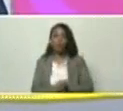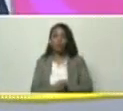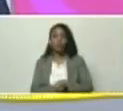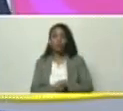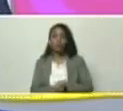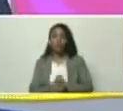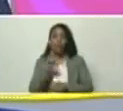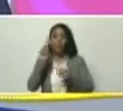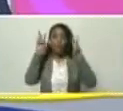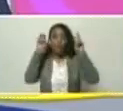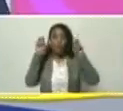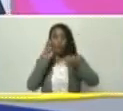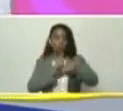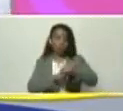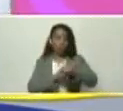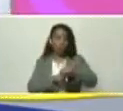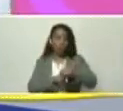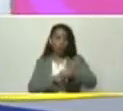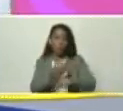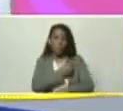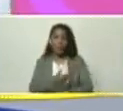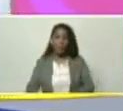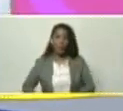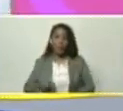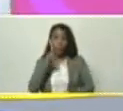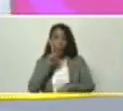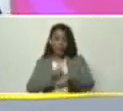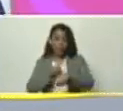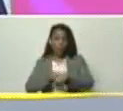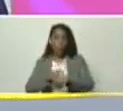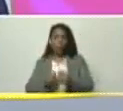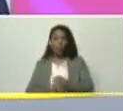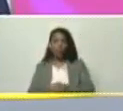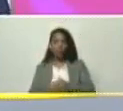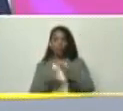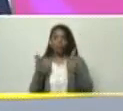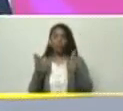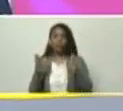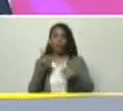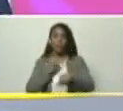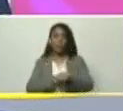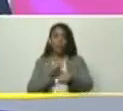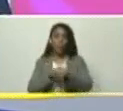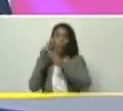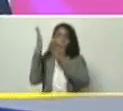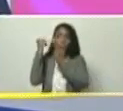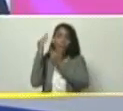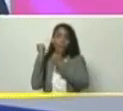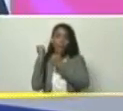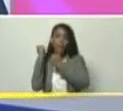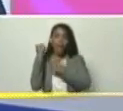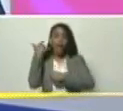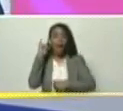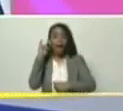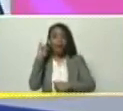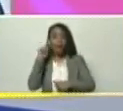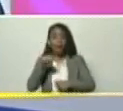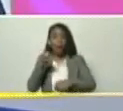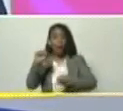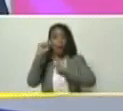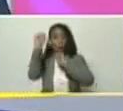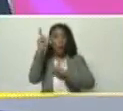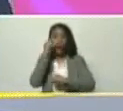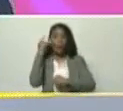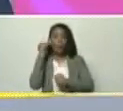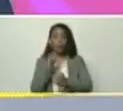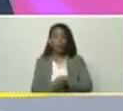un nuevo tiempo. Presidente, es un tiempo para el renacer, es un tiempo para la esperanza. Tenemos aquí a las heroínas y